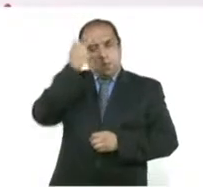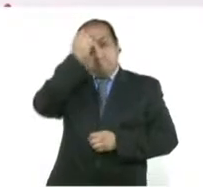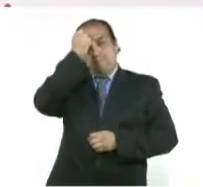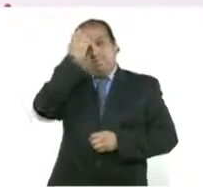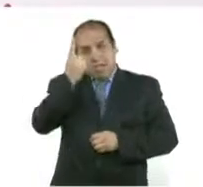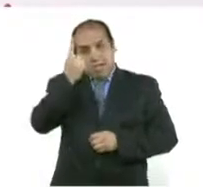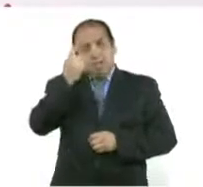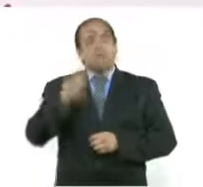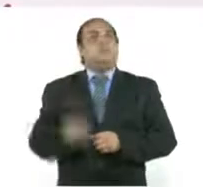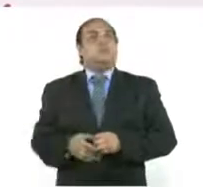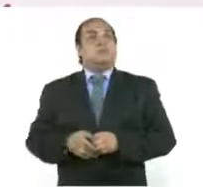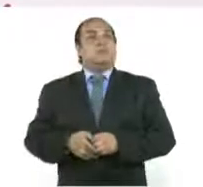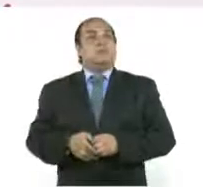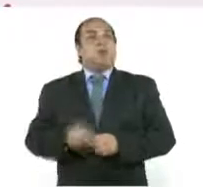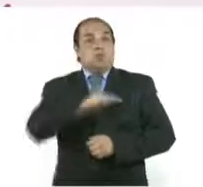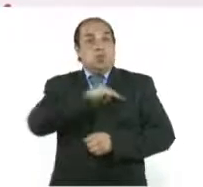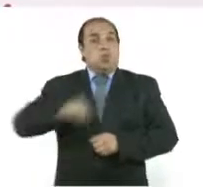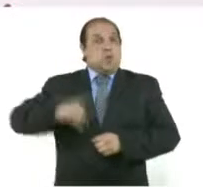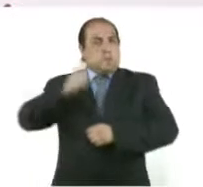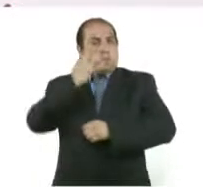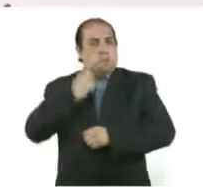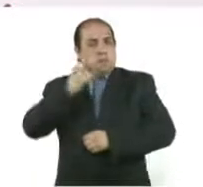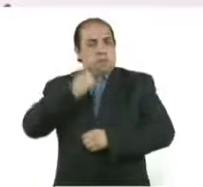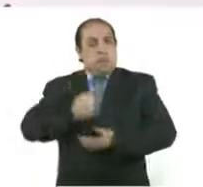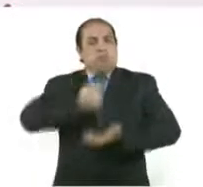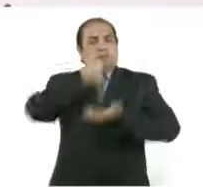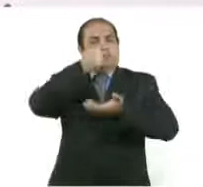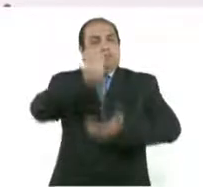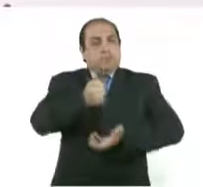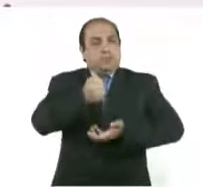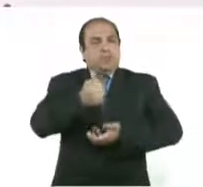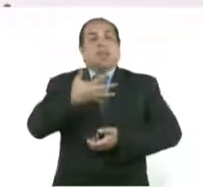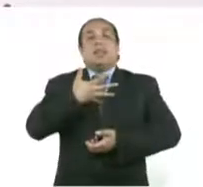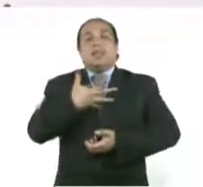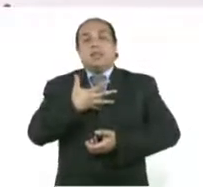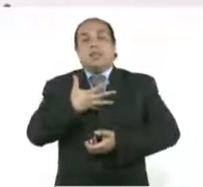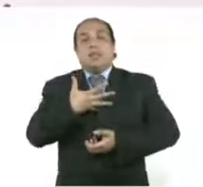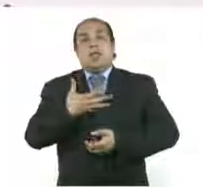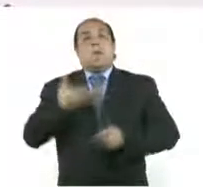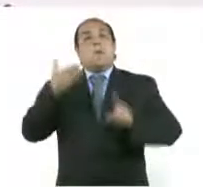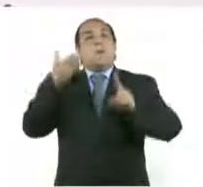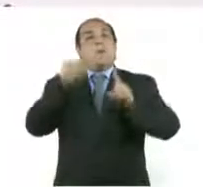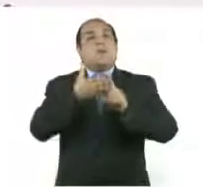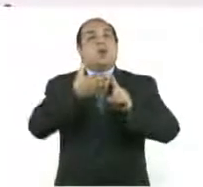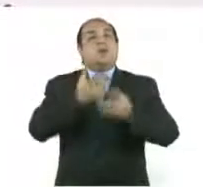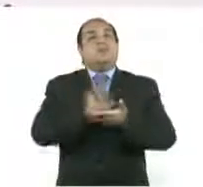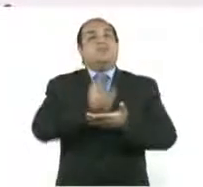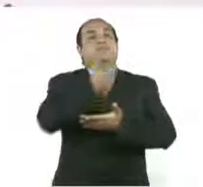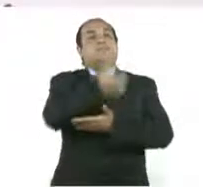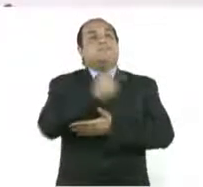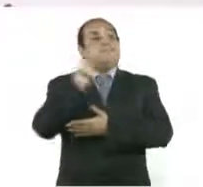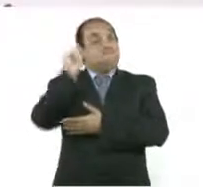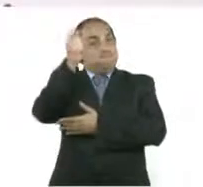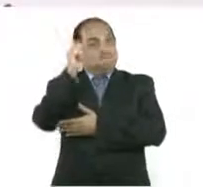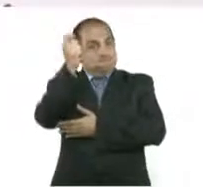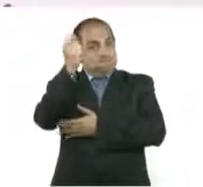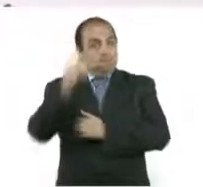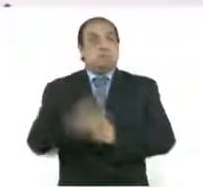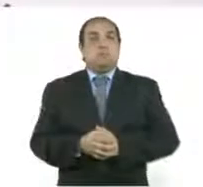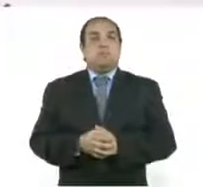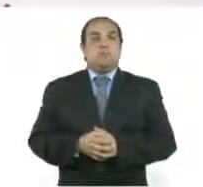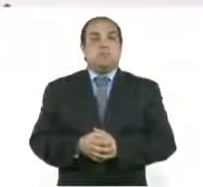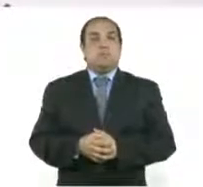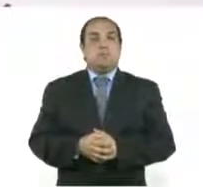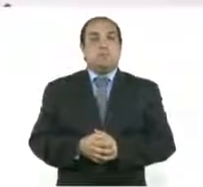esfuerzos para que haya los recursos para esta pensión. Y esta pensión tiene